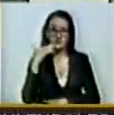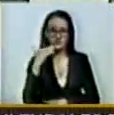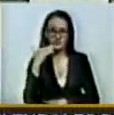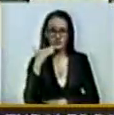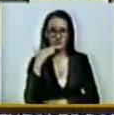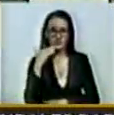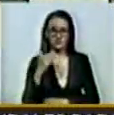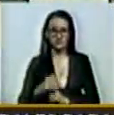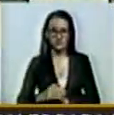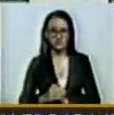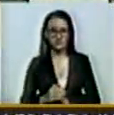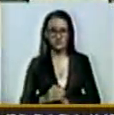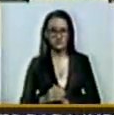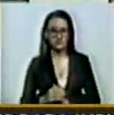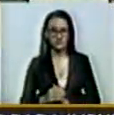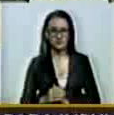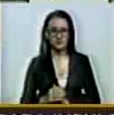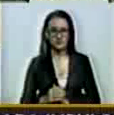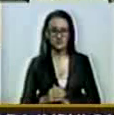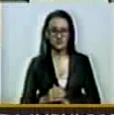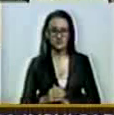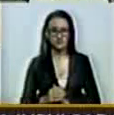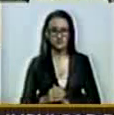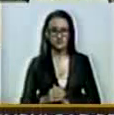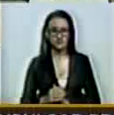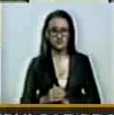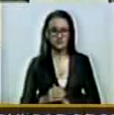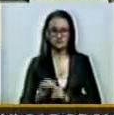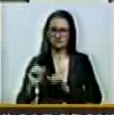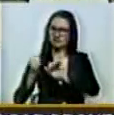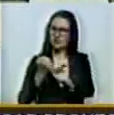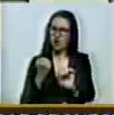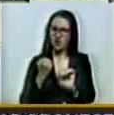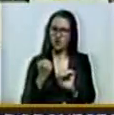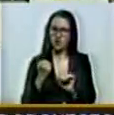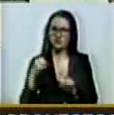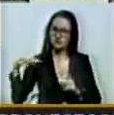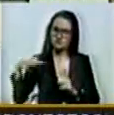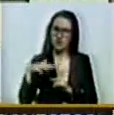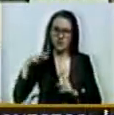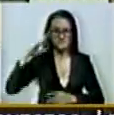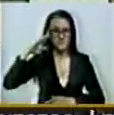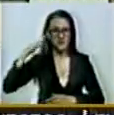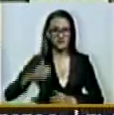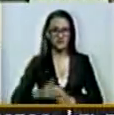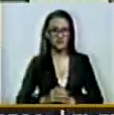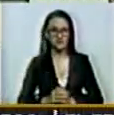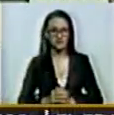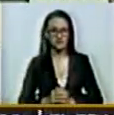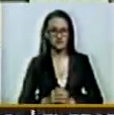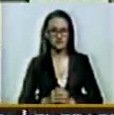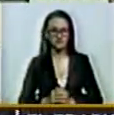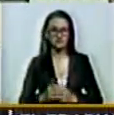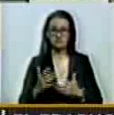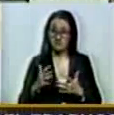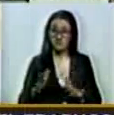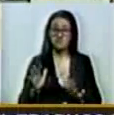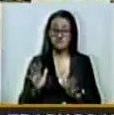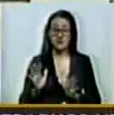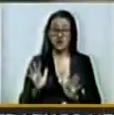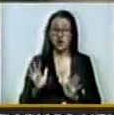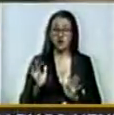Casa Amarilla, hayan rechazado la opción de la intervención militar, al menos de dientes para